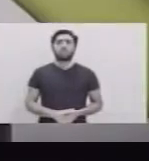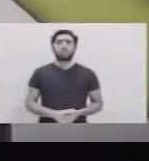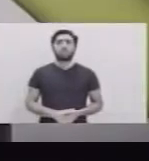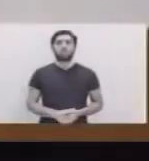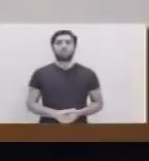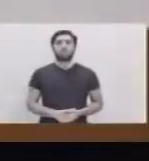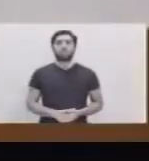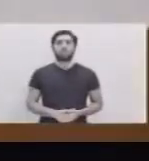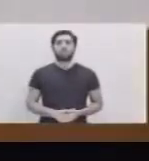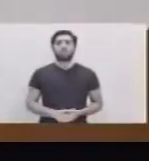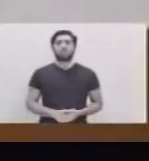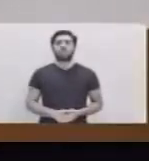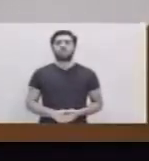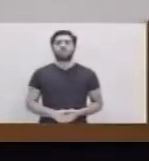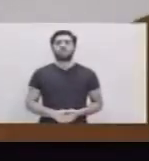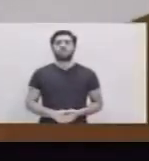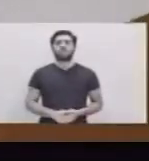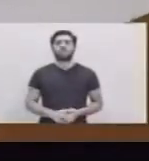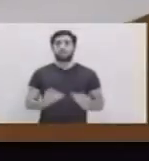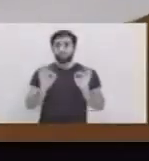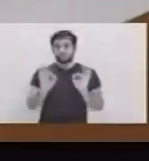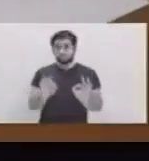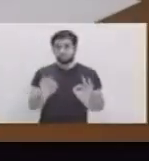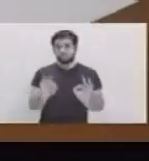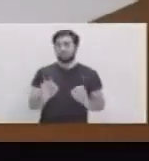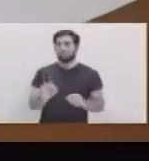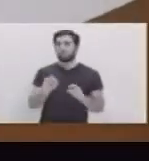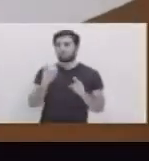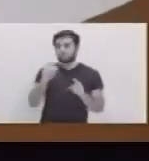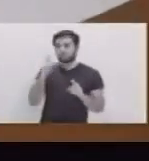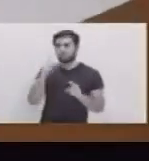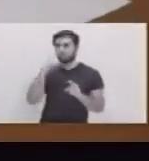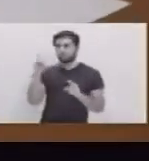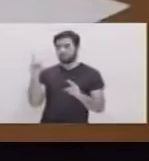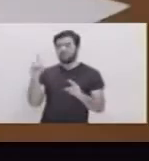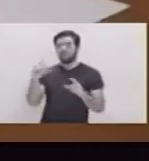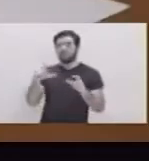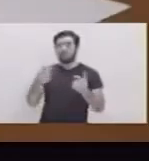y vamos a trazar una circunferencia,